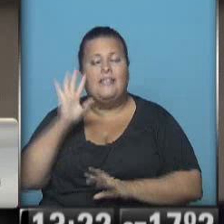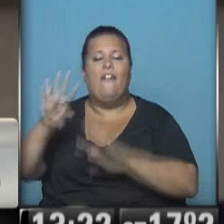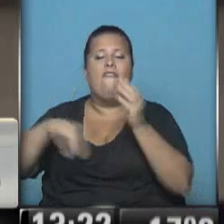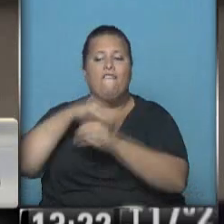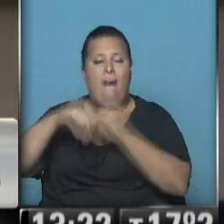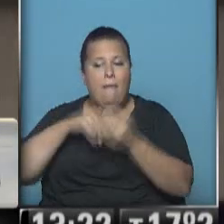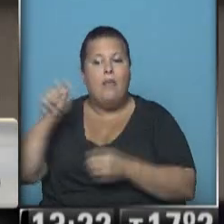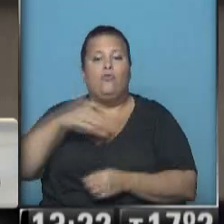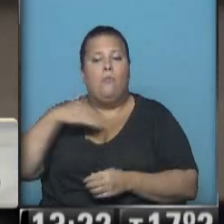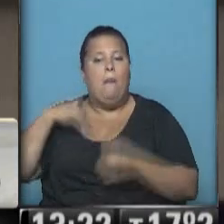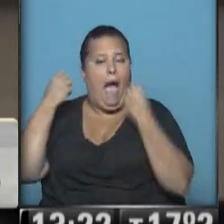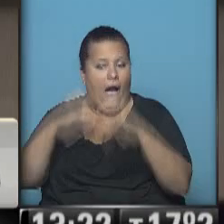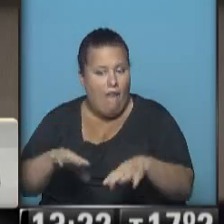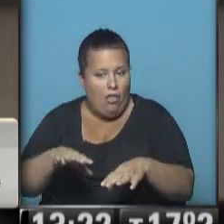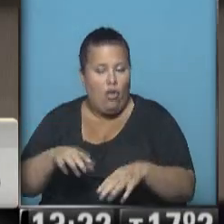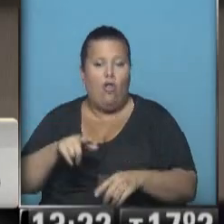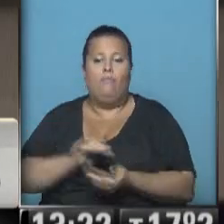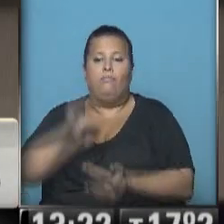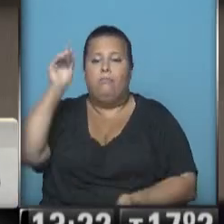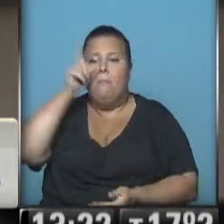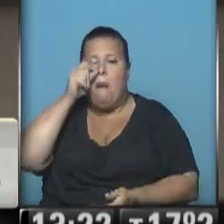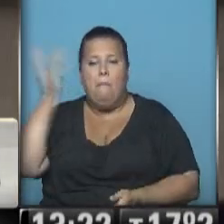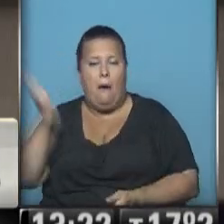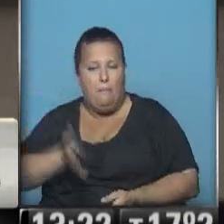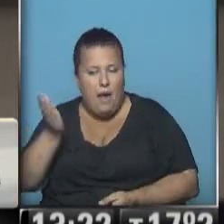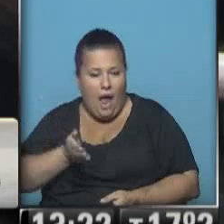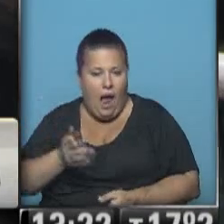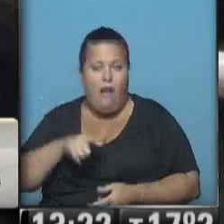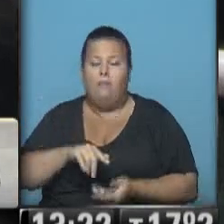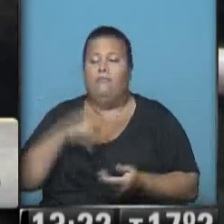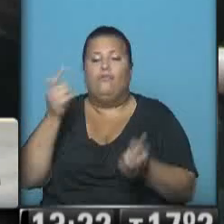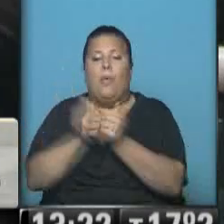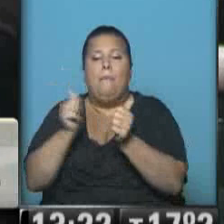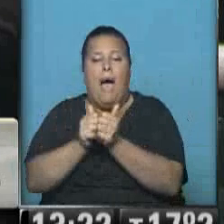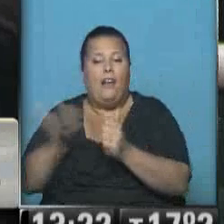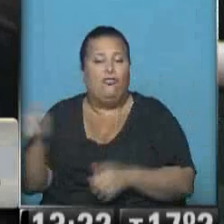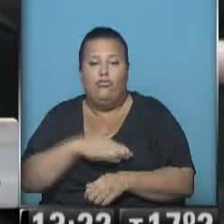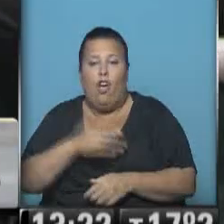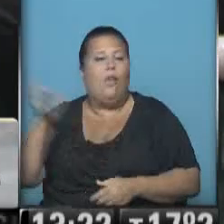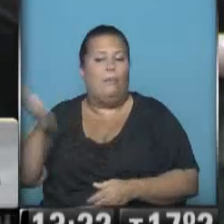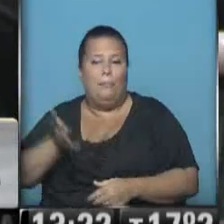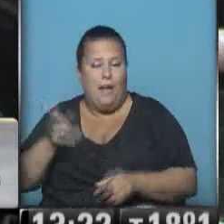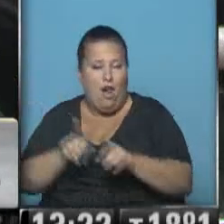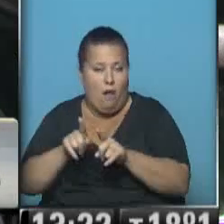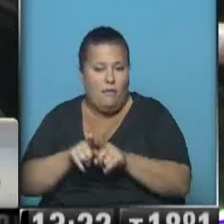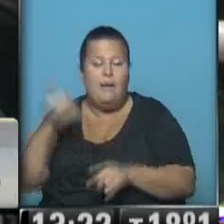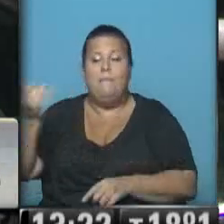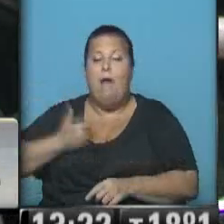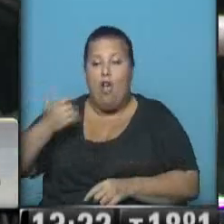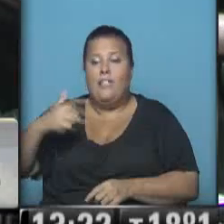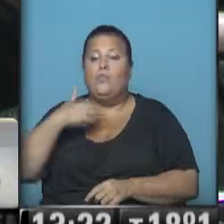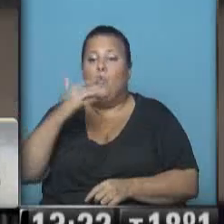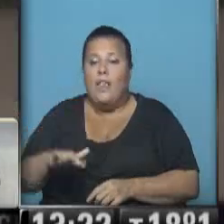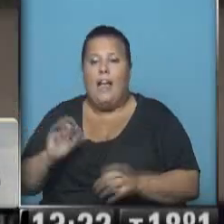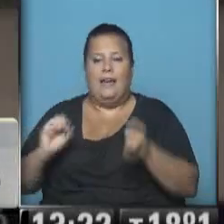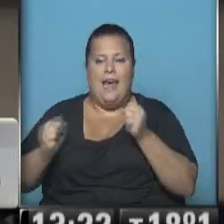familia que su madre la abandonó se crió con un padre violento y todas sus relaciones de pareja han sido violentas ella me contaba que su nena